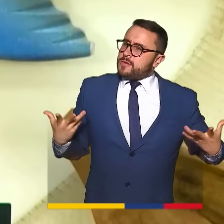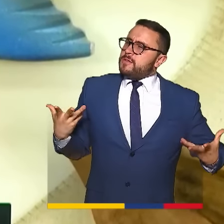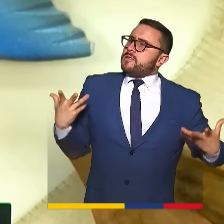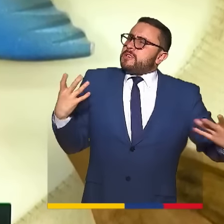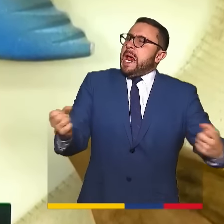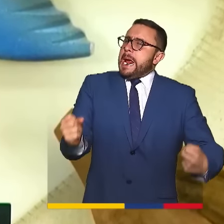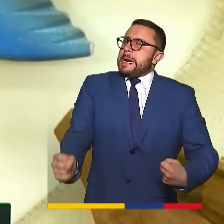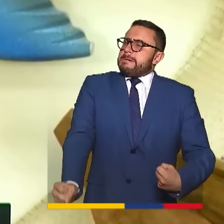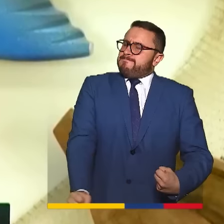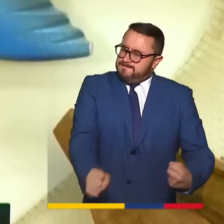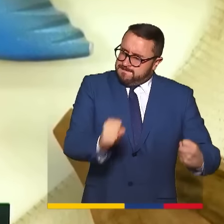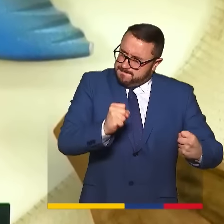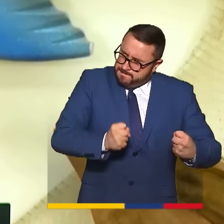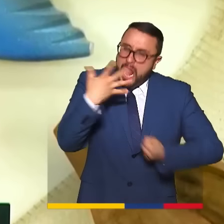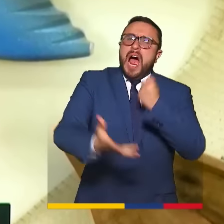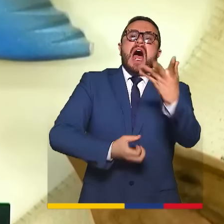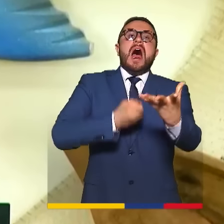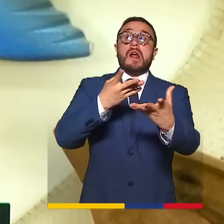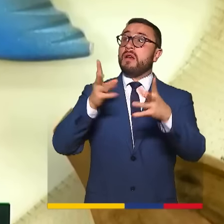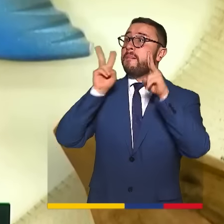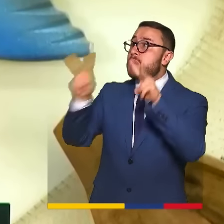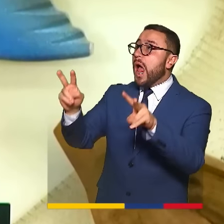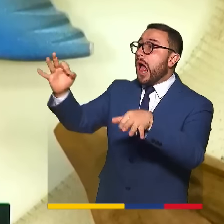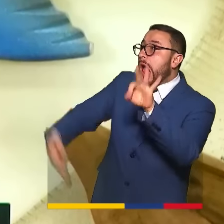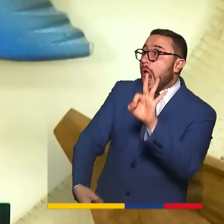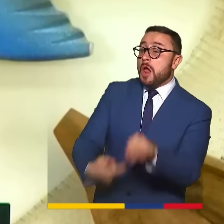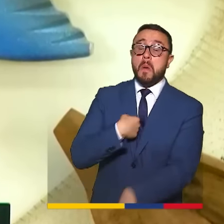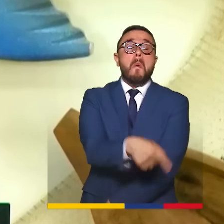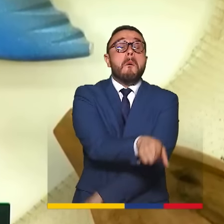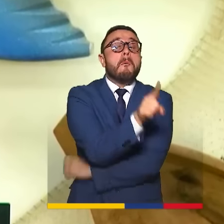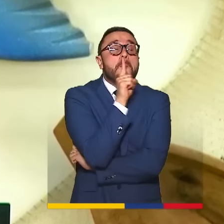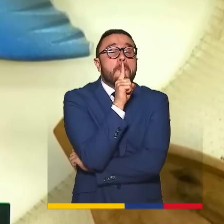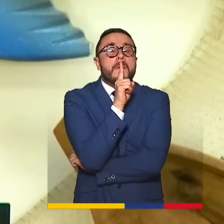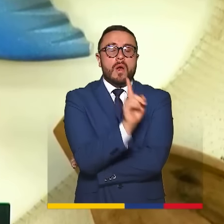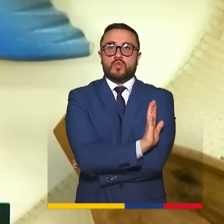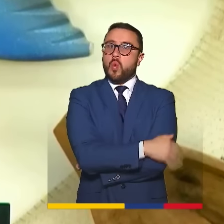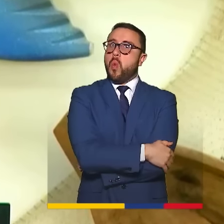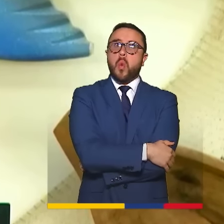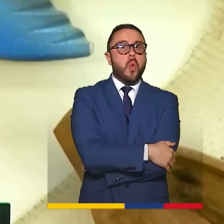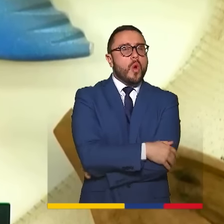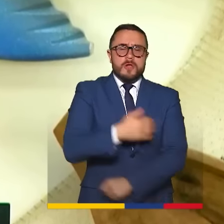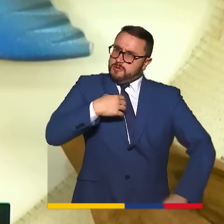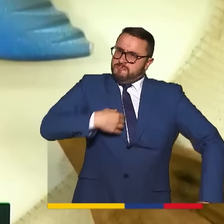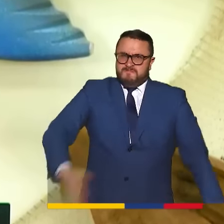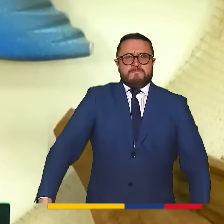quedarme en silencio ante la injusticia que de joven aprendí